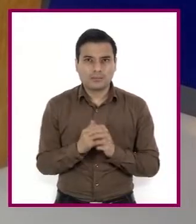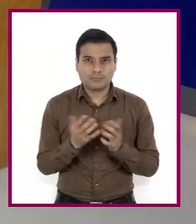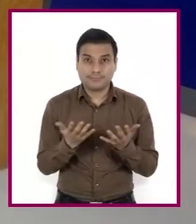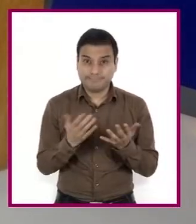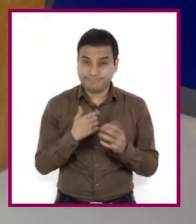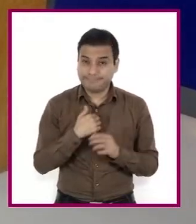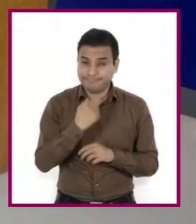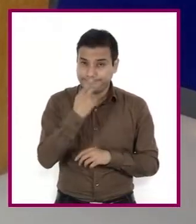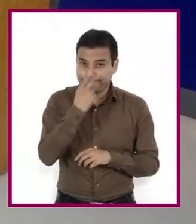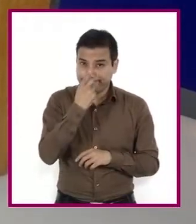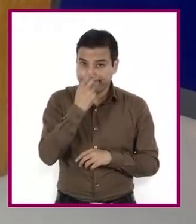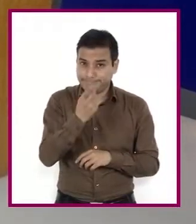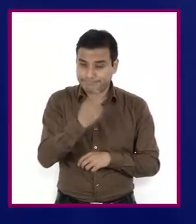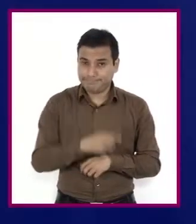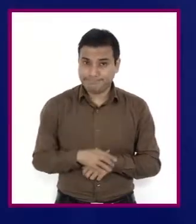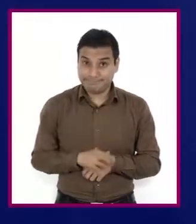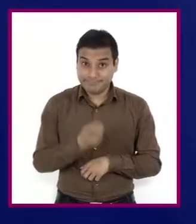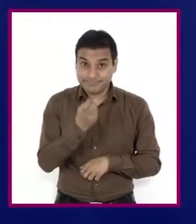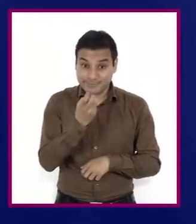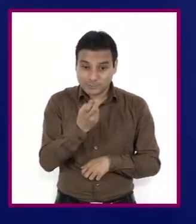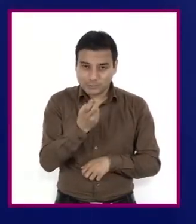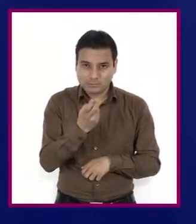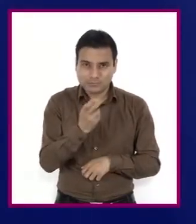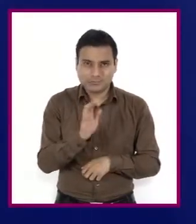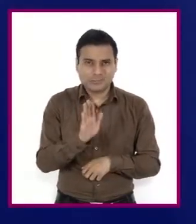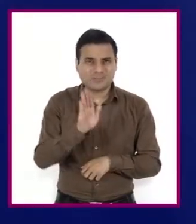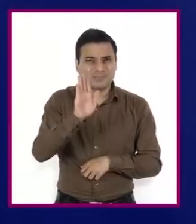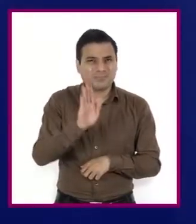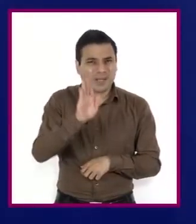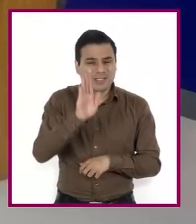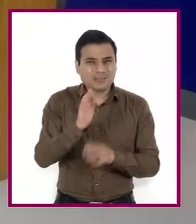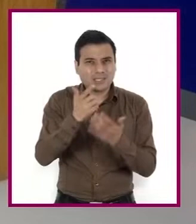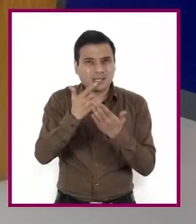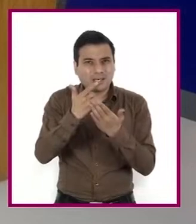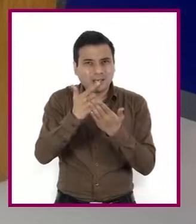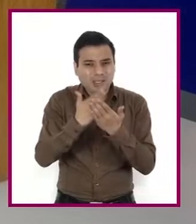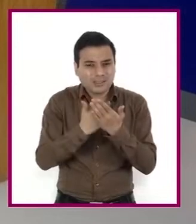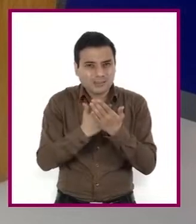Lamento decirte, pero es más una lista, pero no un resumen.